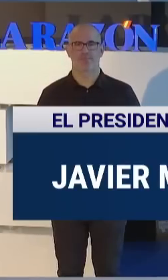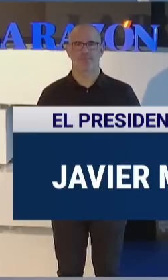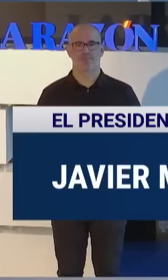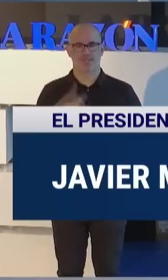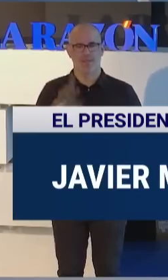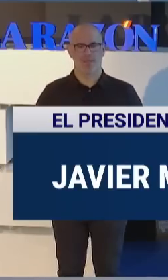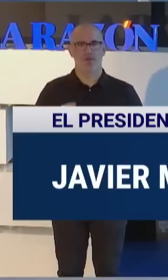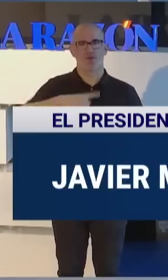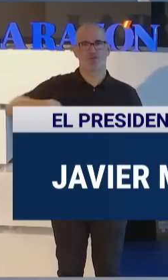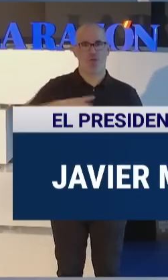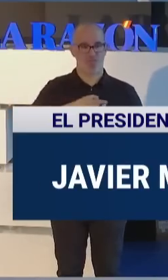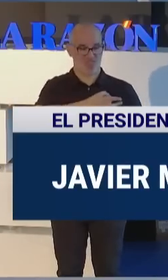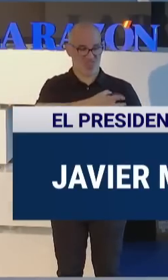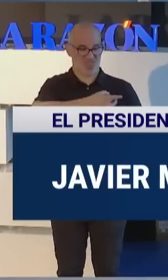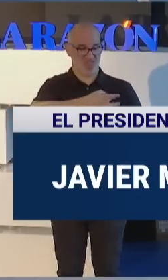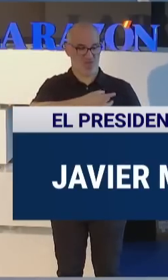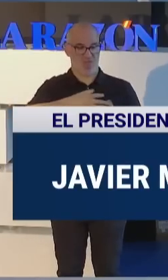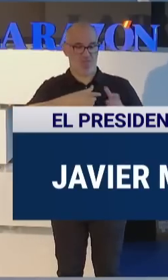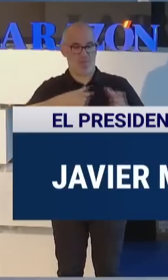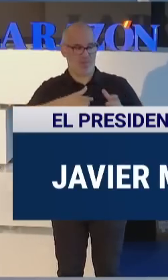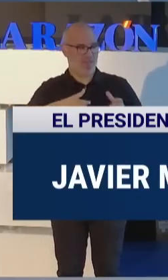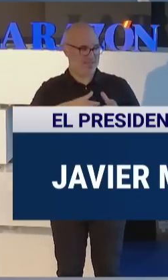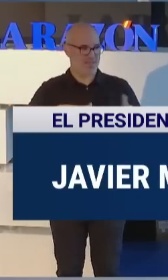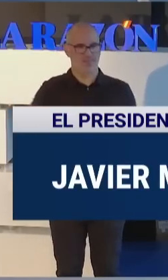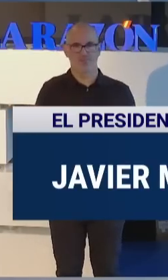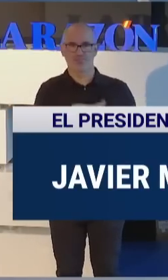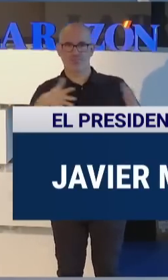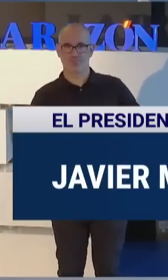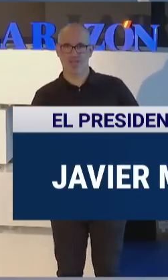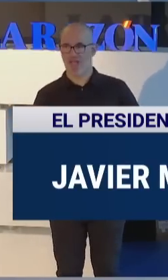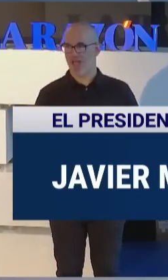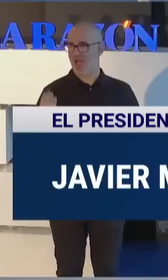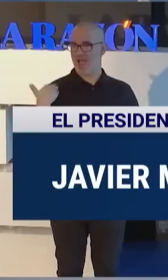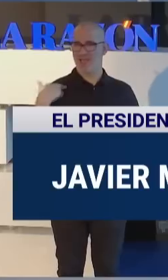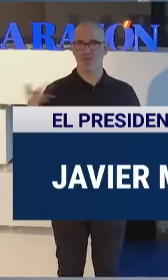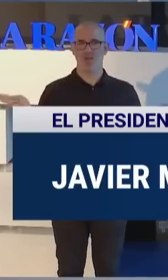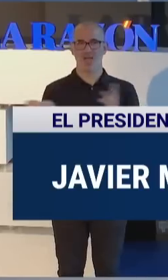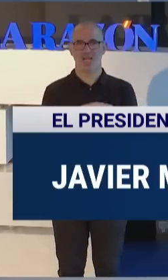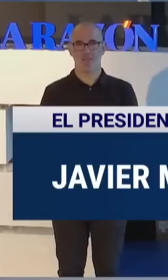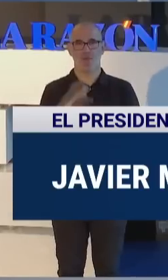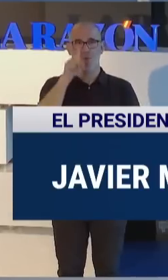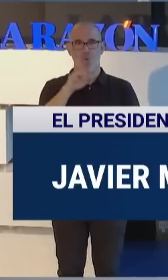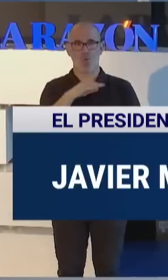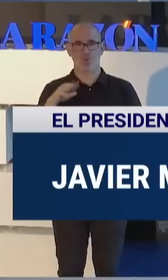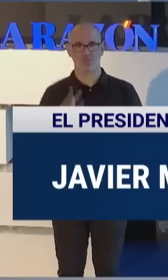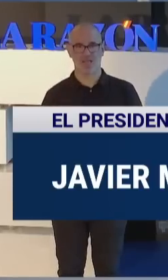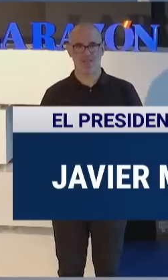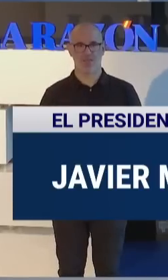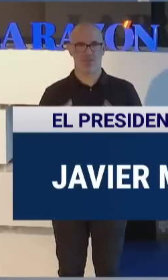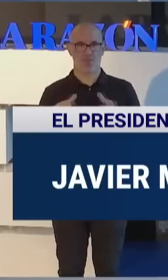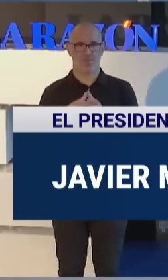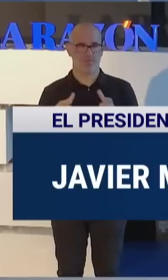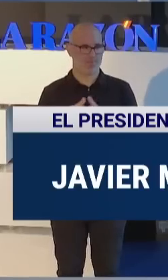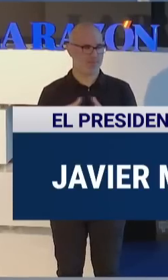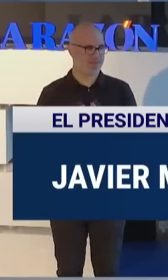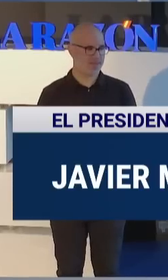estamos pasando la deuda de los pases. Digamos, de hecho, ayer hemos eliminado 1/3 de los pases. Estamos trabajando en la